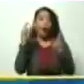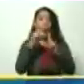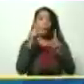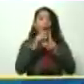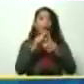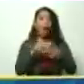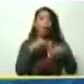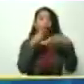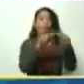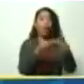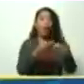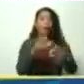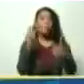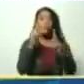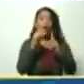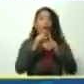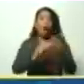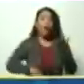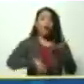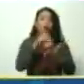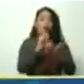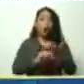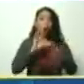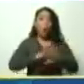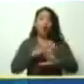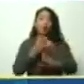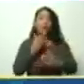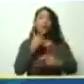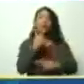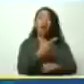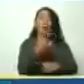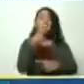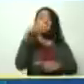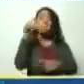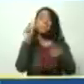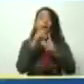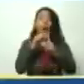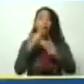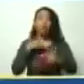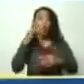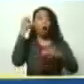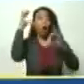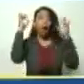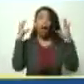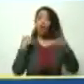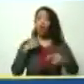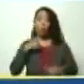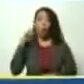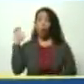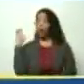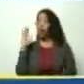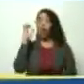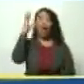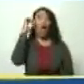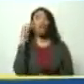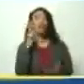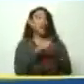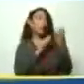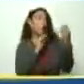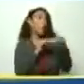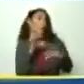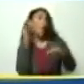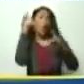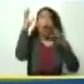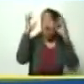dada y la palabra firmada porque está dada y firmada nosotros no estamos inventando yo no vengo aquí a inventar mira llegamos a un acuerdo